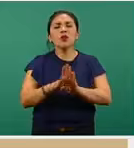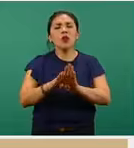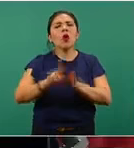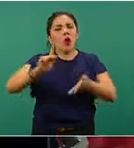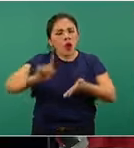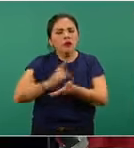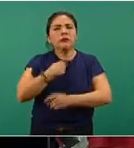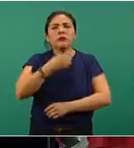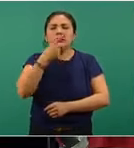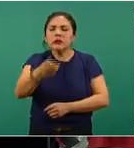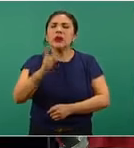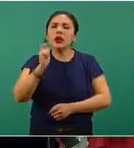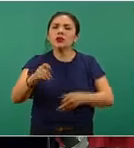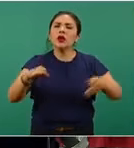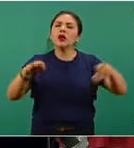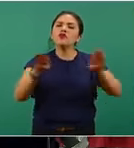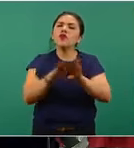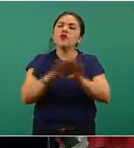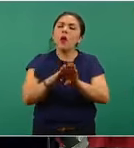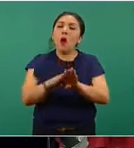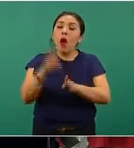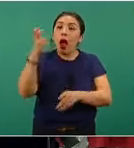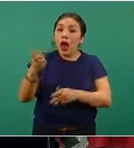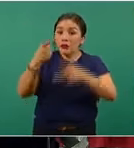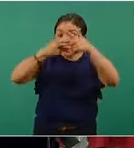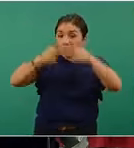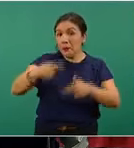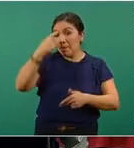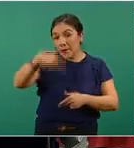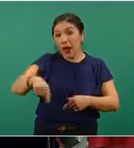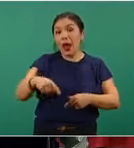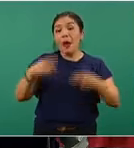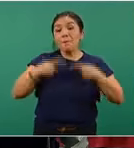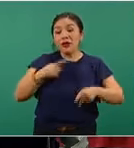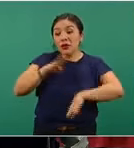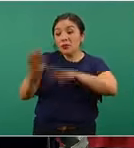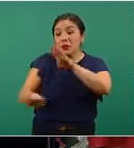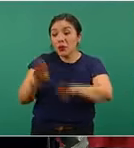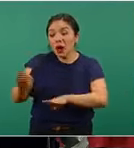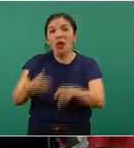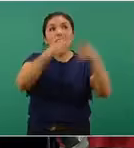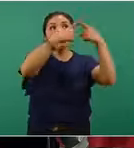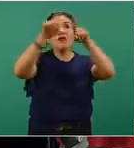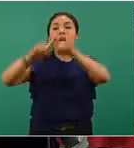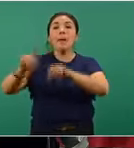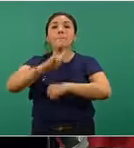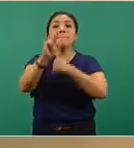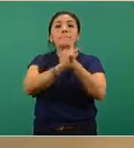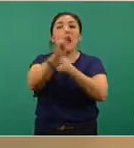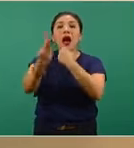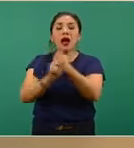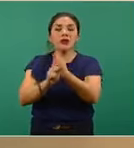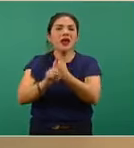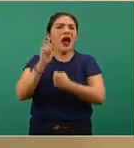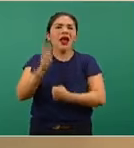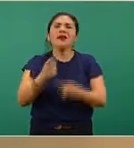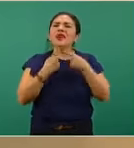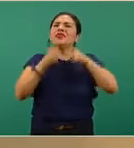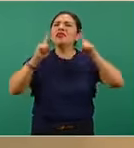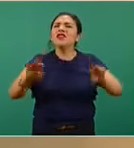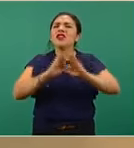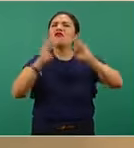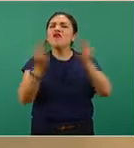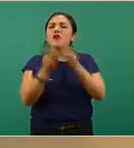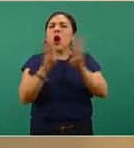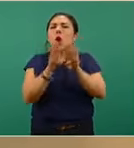insistencia en tratar de comparar esta estadística de letalidad entre diferentes países que tienen totalmente diferentes formas